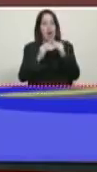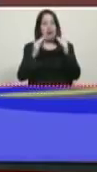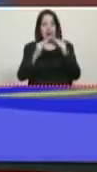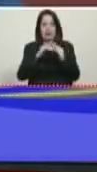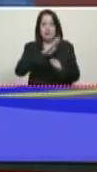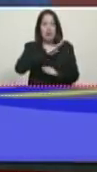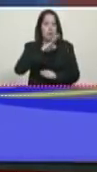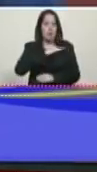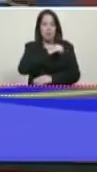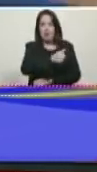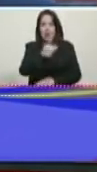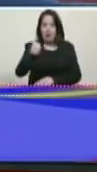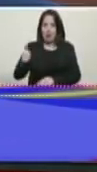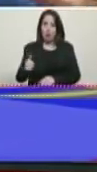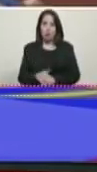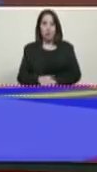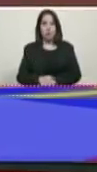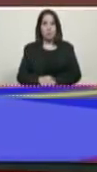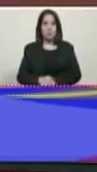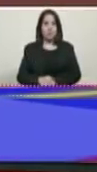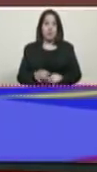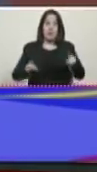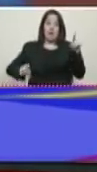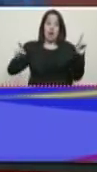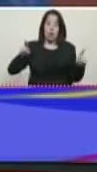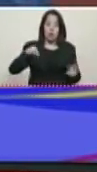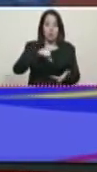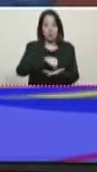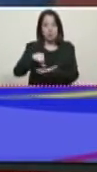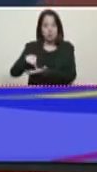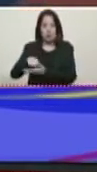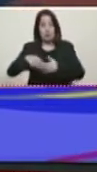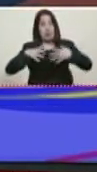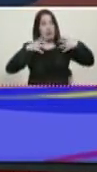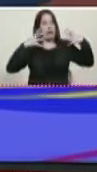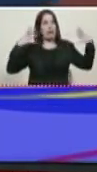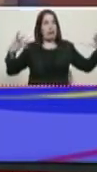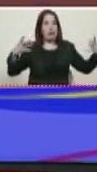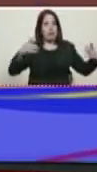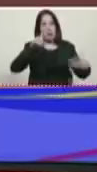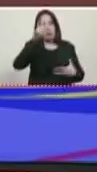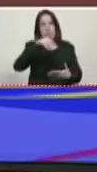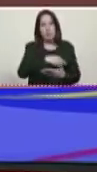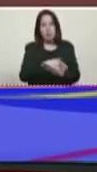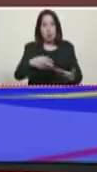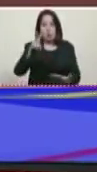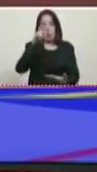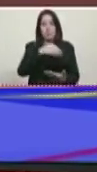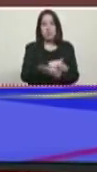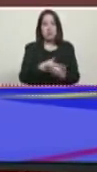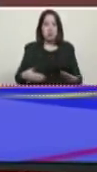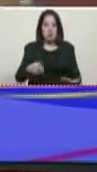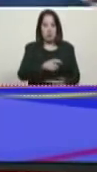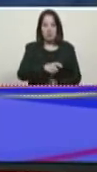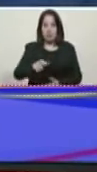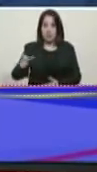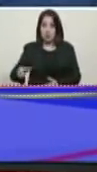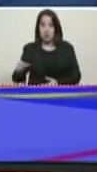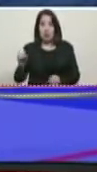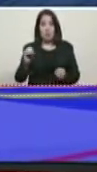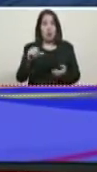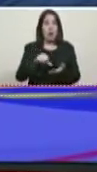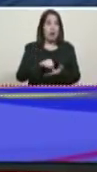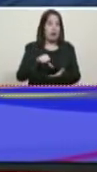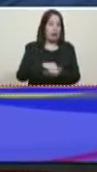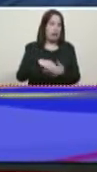unas casas más grandes que otras ciudades inmensas de más de un millón dos millones de habitantes o la gran caracas